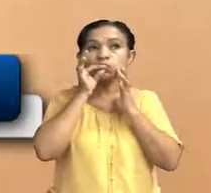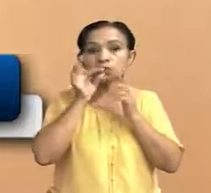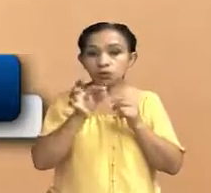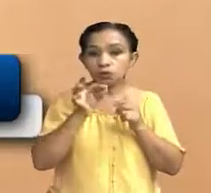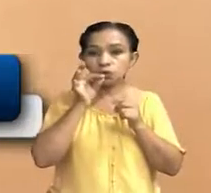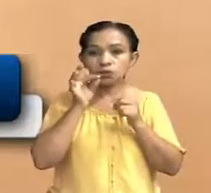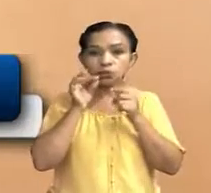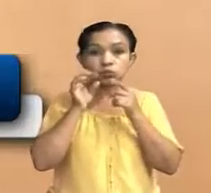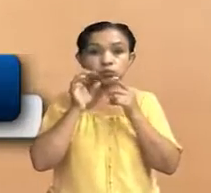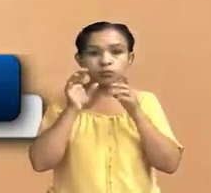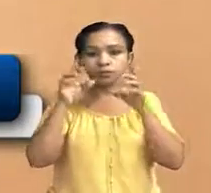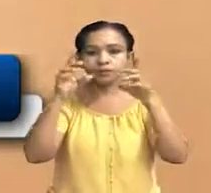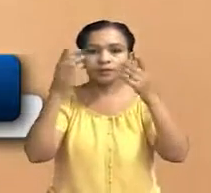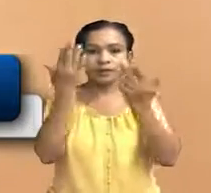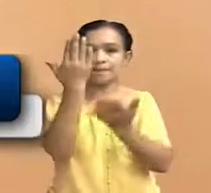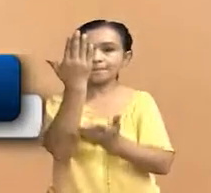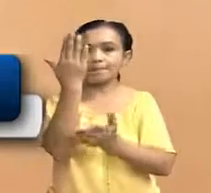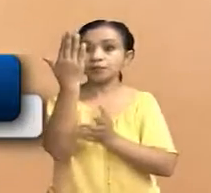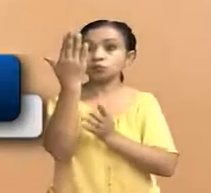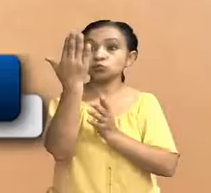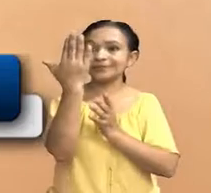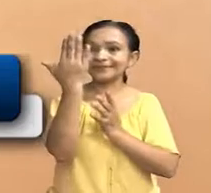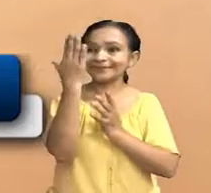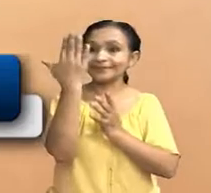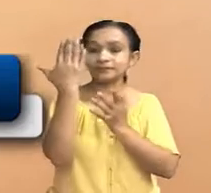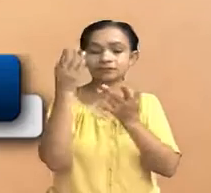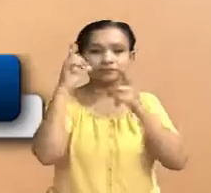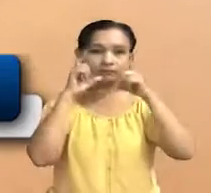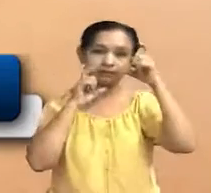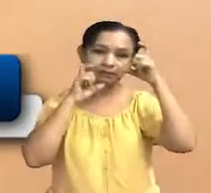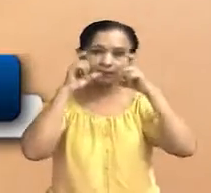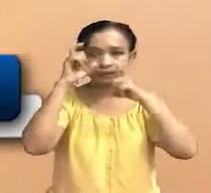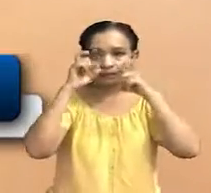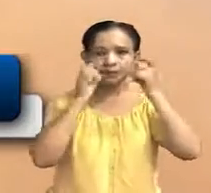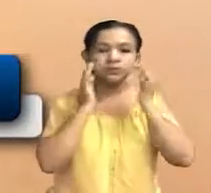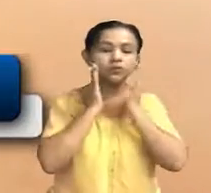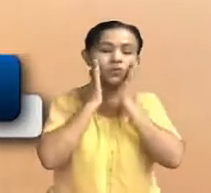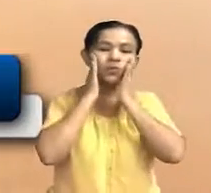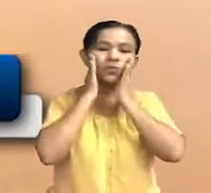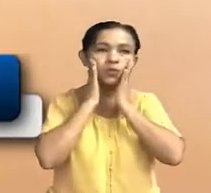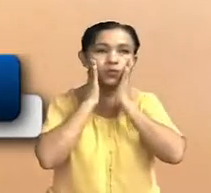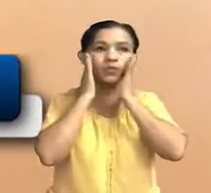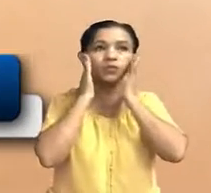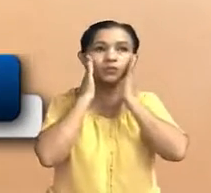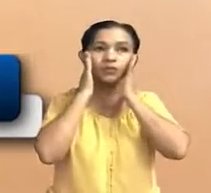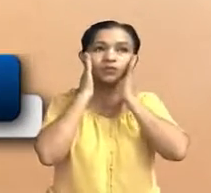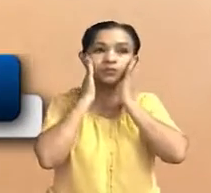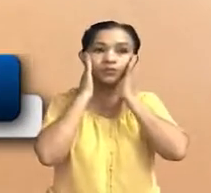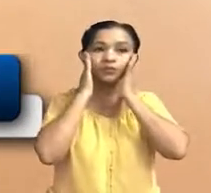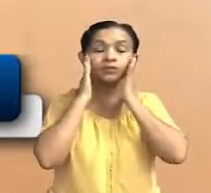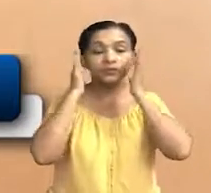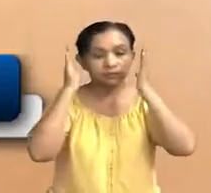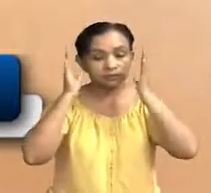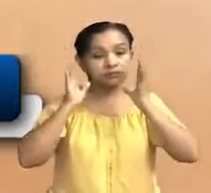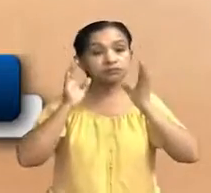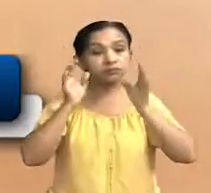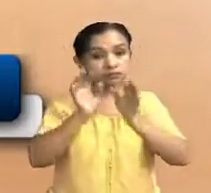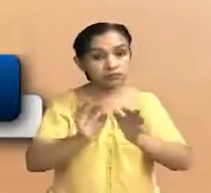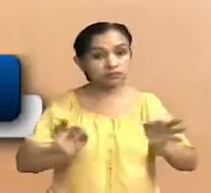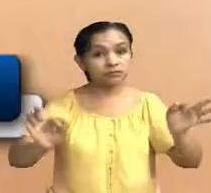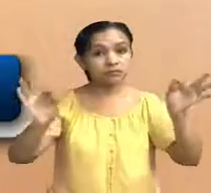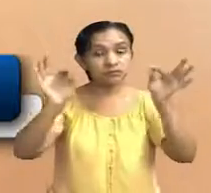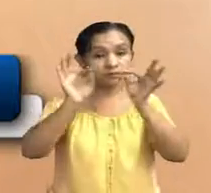hacer muecas frente a un espejo y hacerse masajes faciales. Eso es importante. Eso